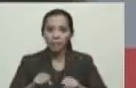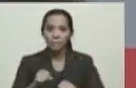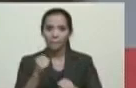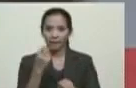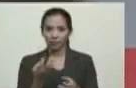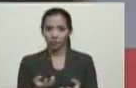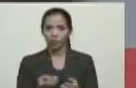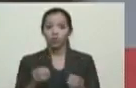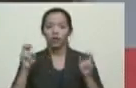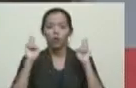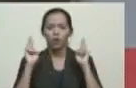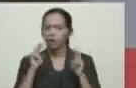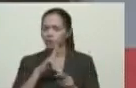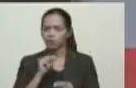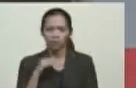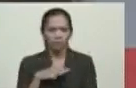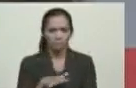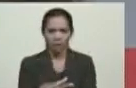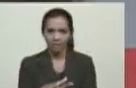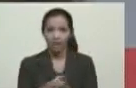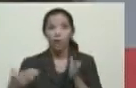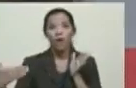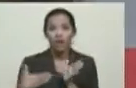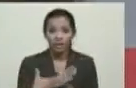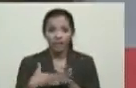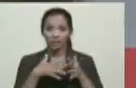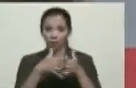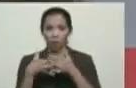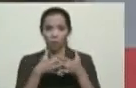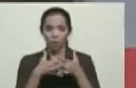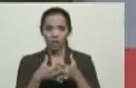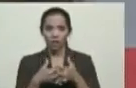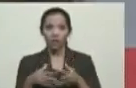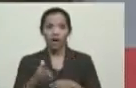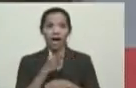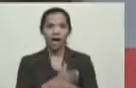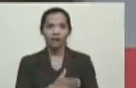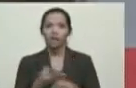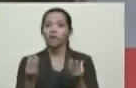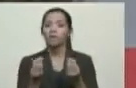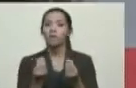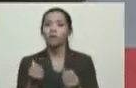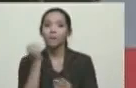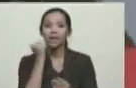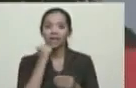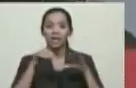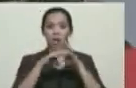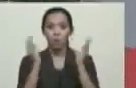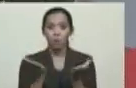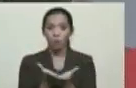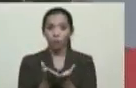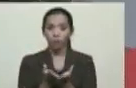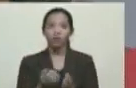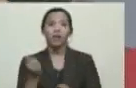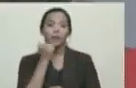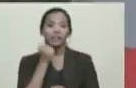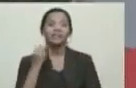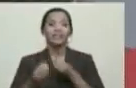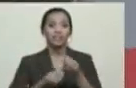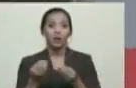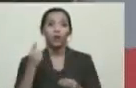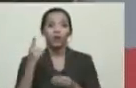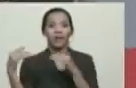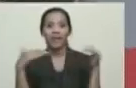suceda, o un ataque de Estados Unidos, jamás previamente han habido tantas manifestaciones en el mundo. Las manifestaciones se hacían una vez que las